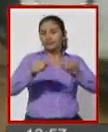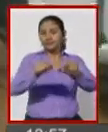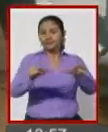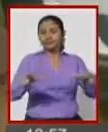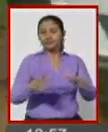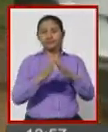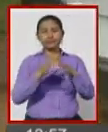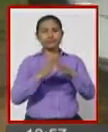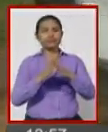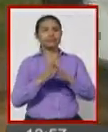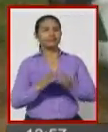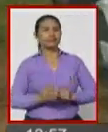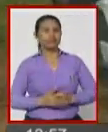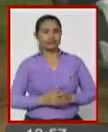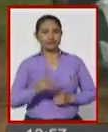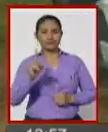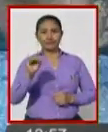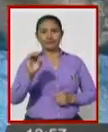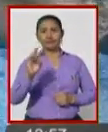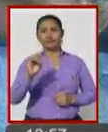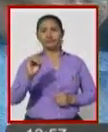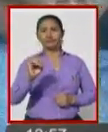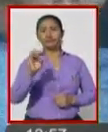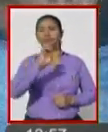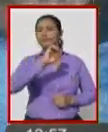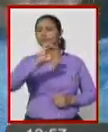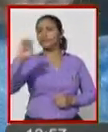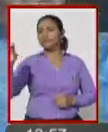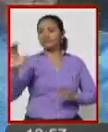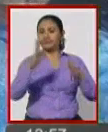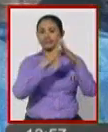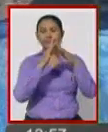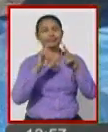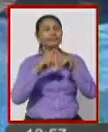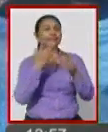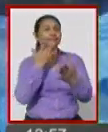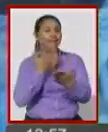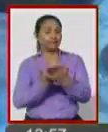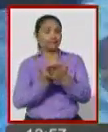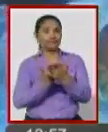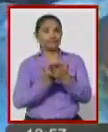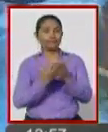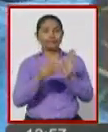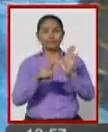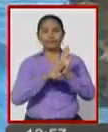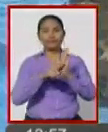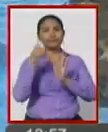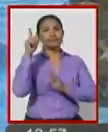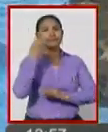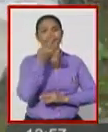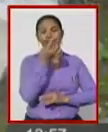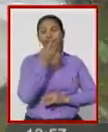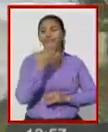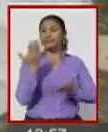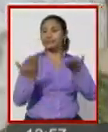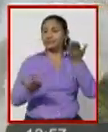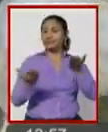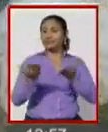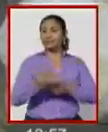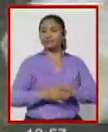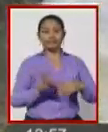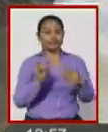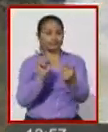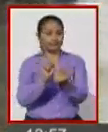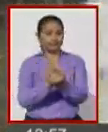de una casa, ubicado en el barrio El Dorado, zona este de la ciudad. Sin embargo, a la prueba de campo dio negativo para cocaína. Aparentemente,